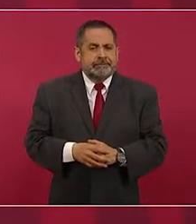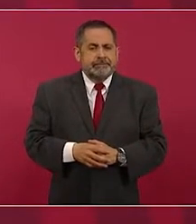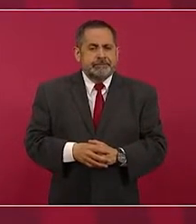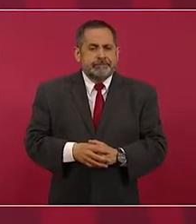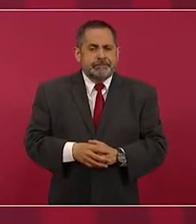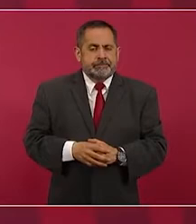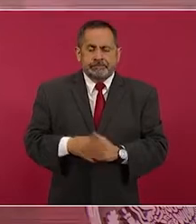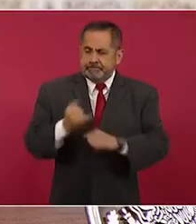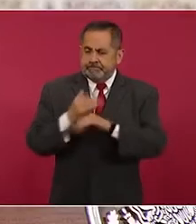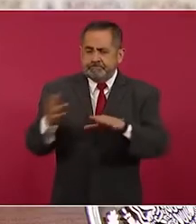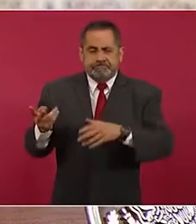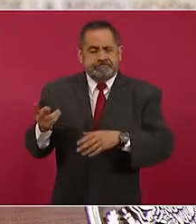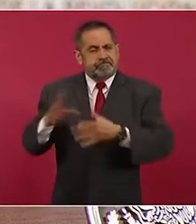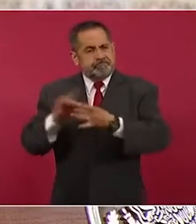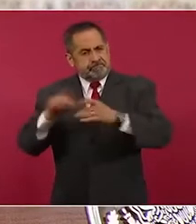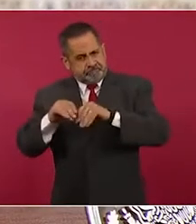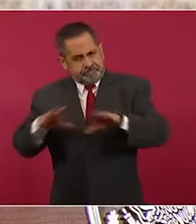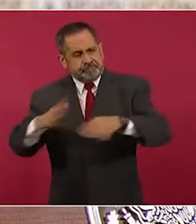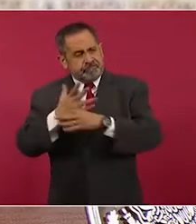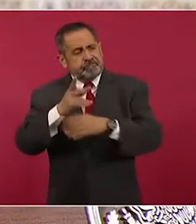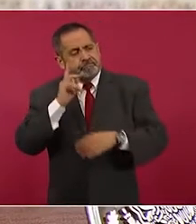Y que informe